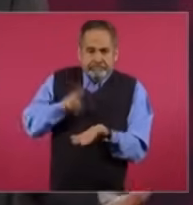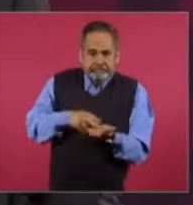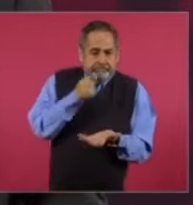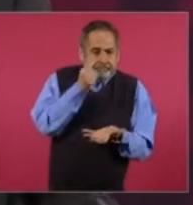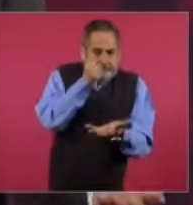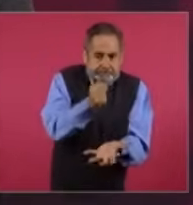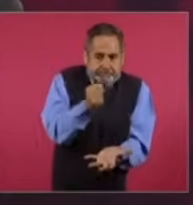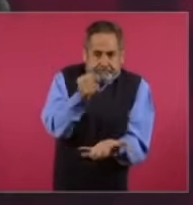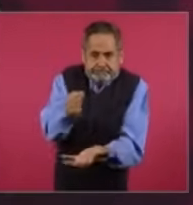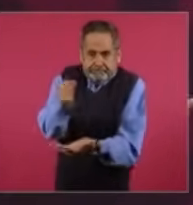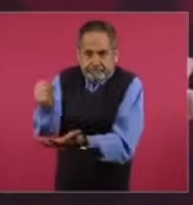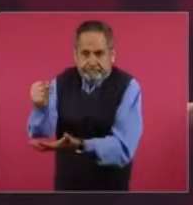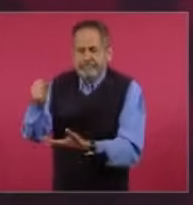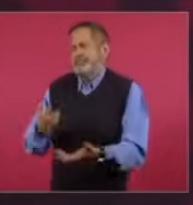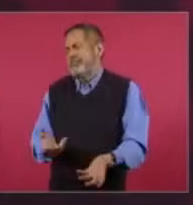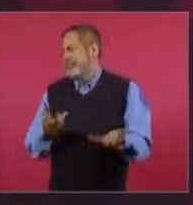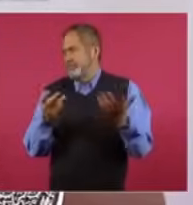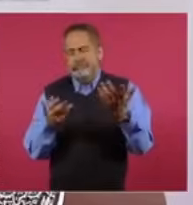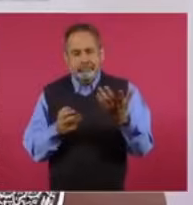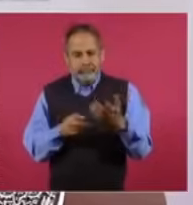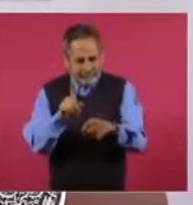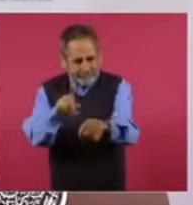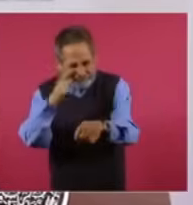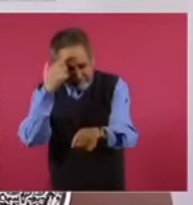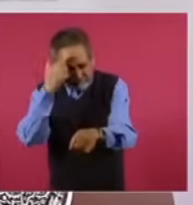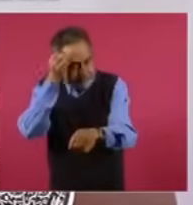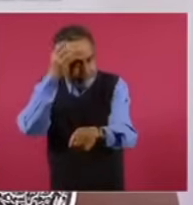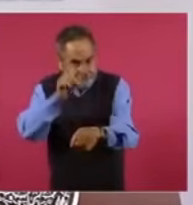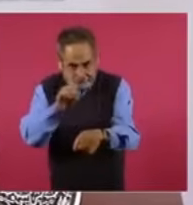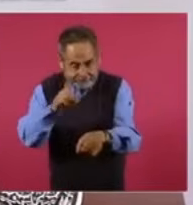No olviden cuando Calderón,